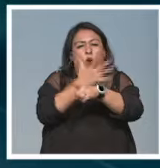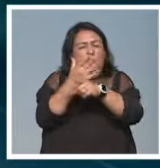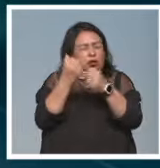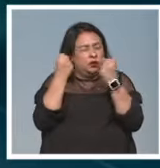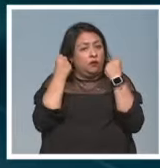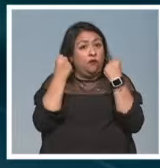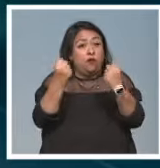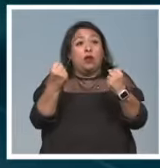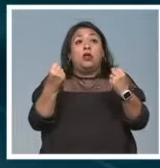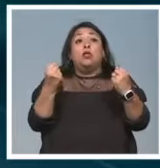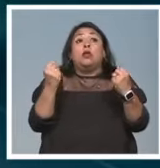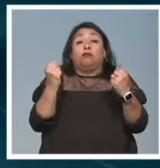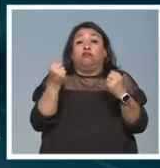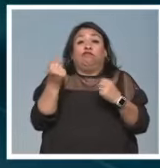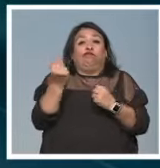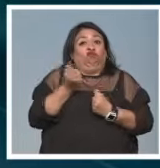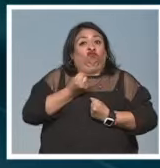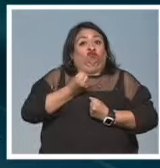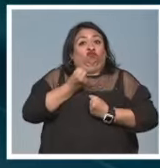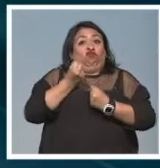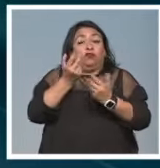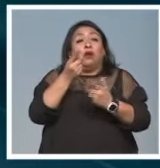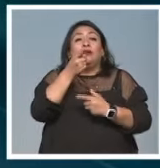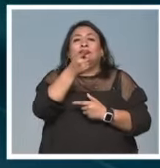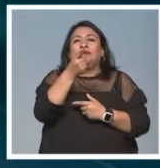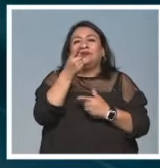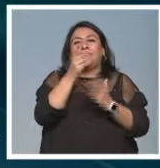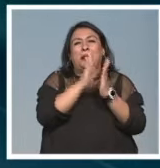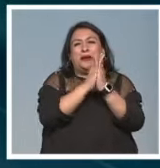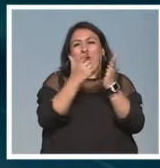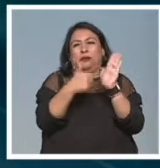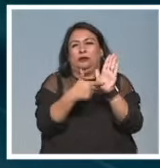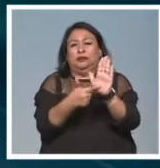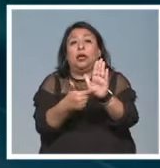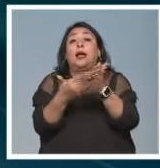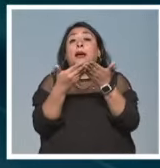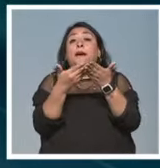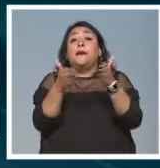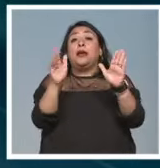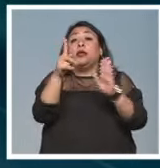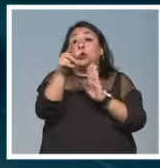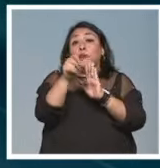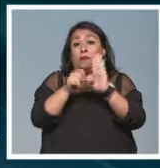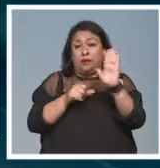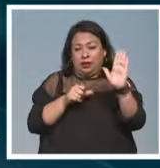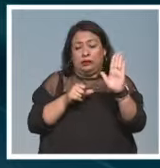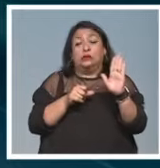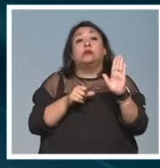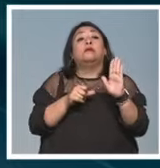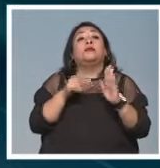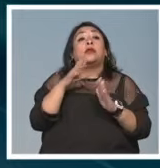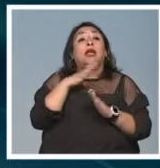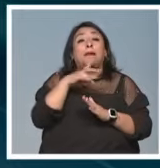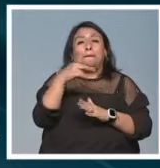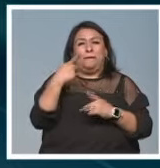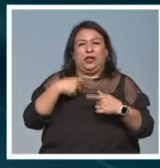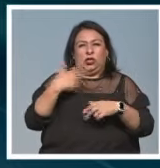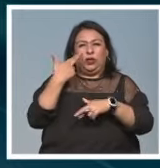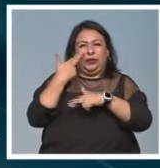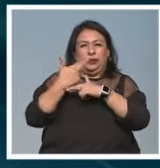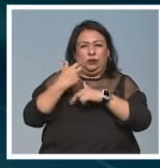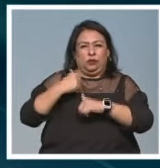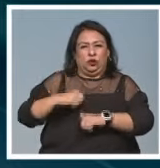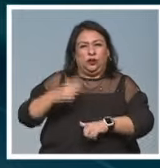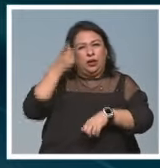caso, las cosas que necesitan decir. La muestra bibliográfica estará abierta durante un mes. Además, el curador y el director